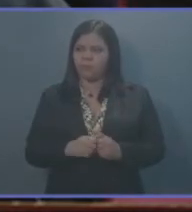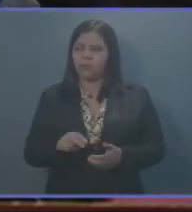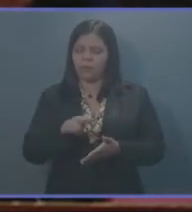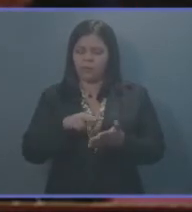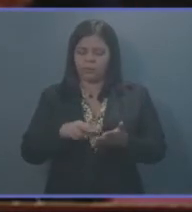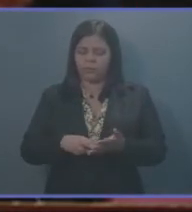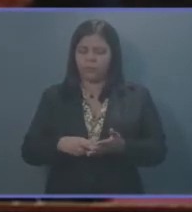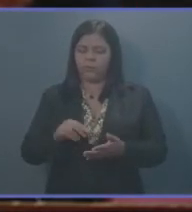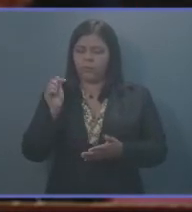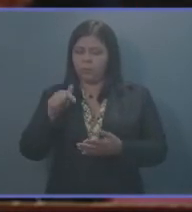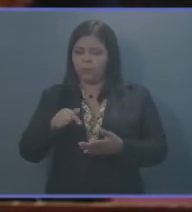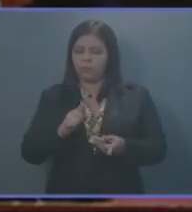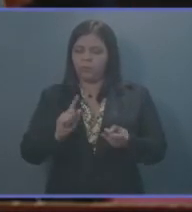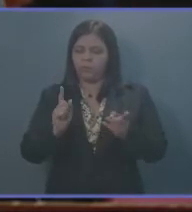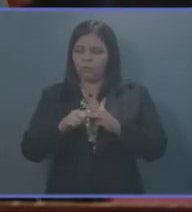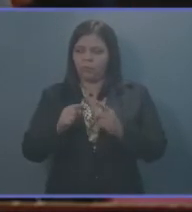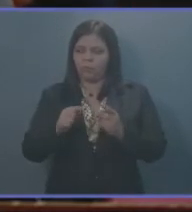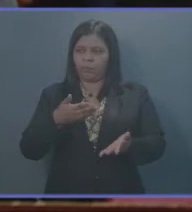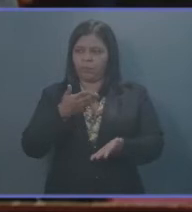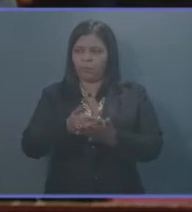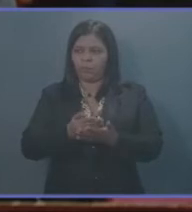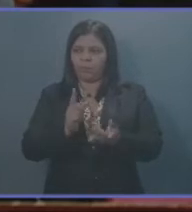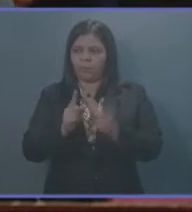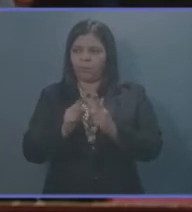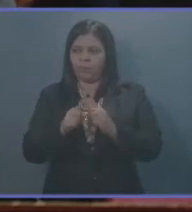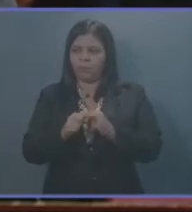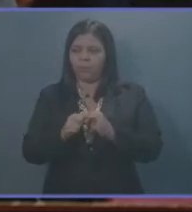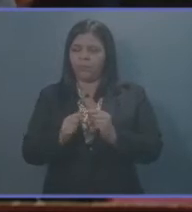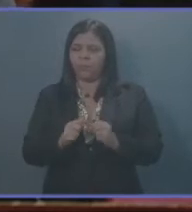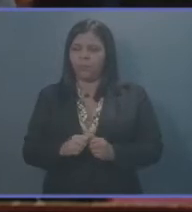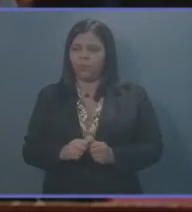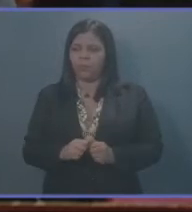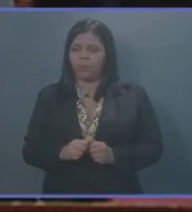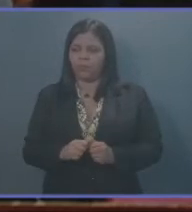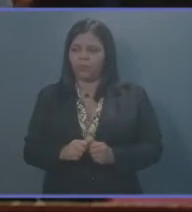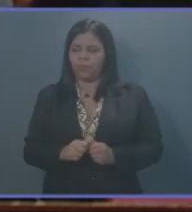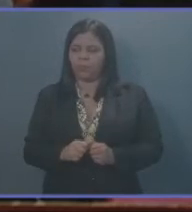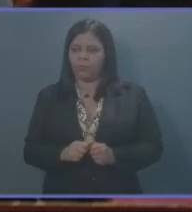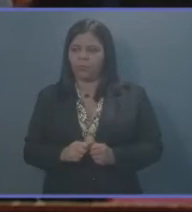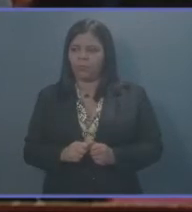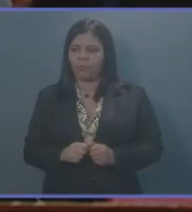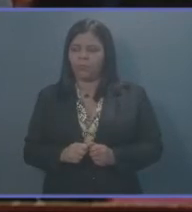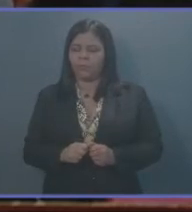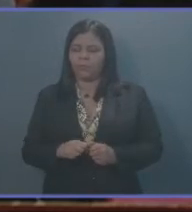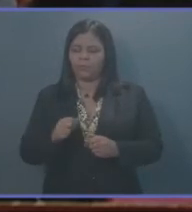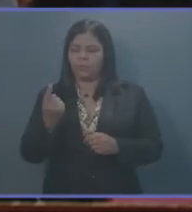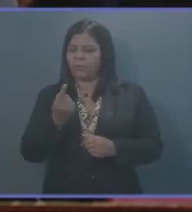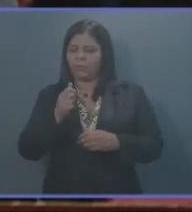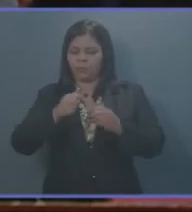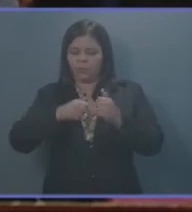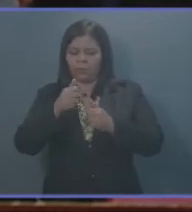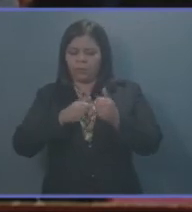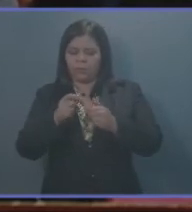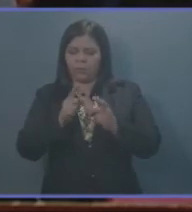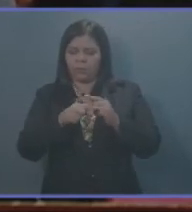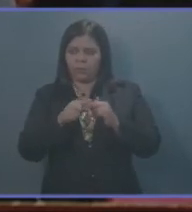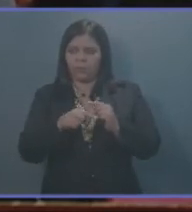y haciendo esa observación de forma,